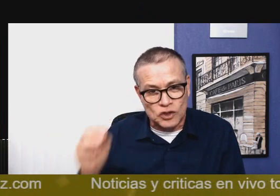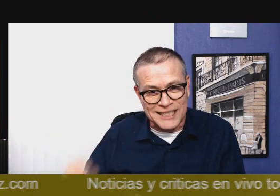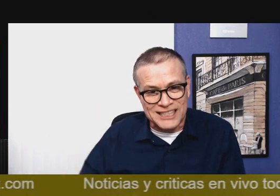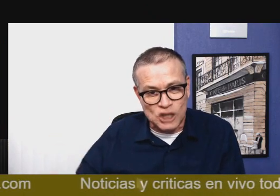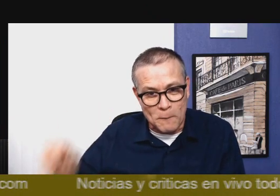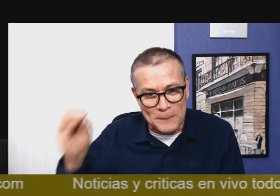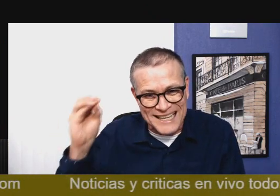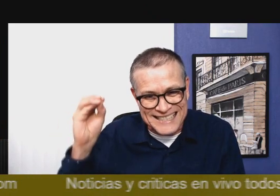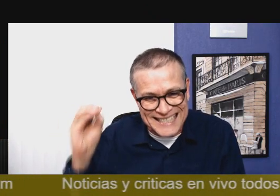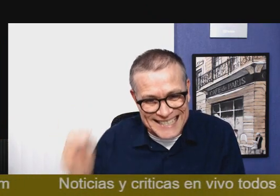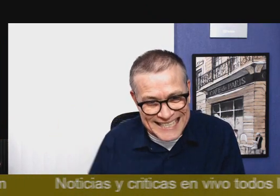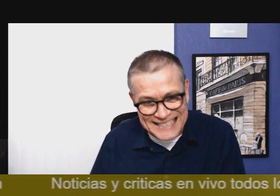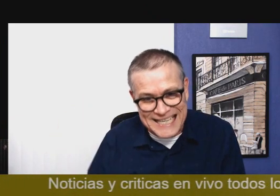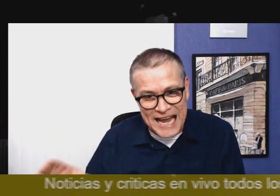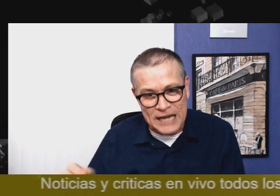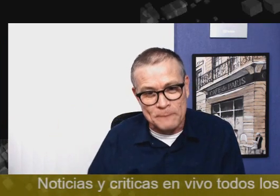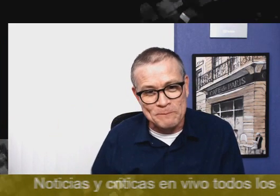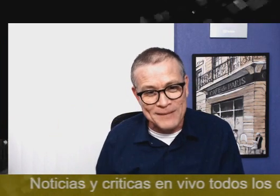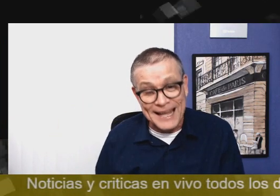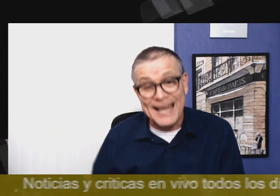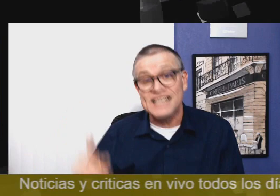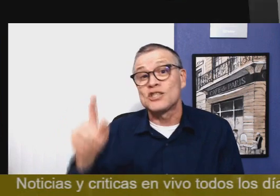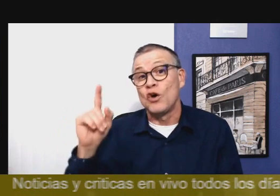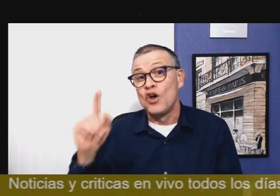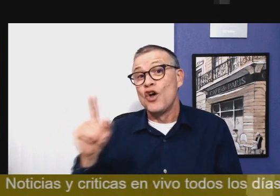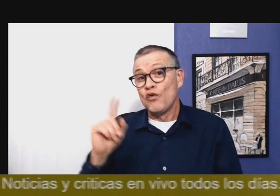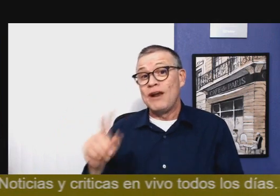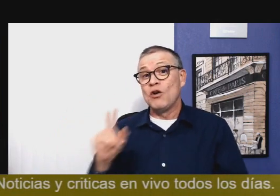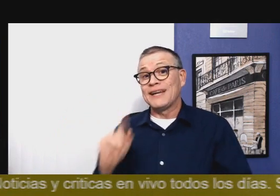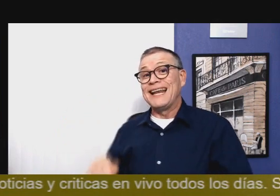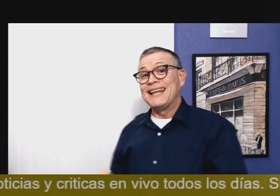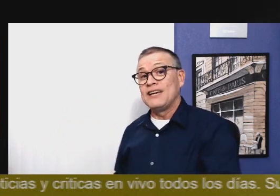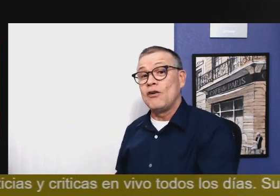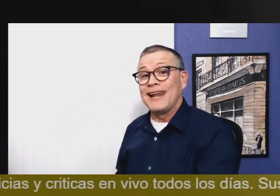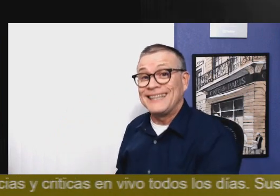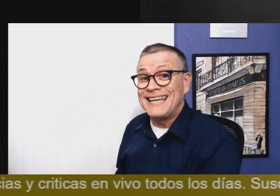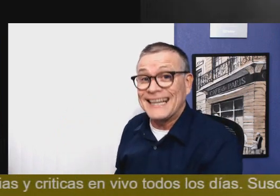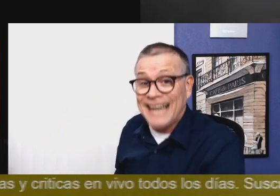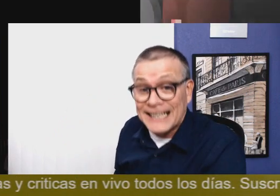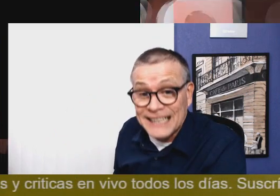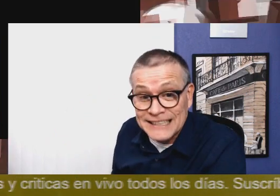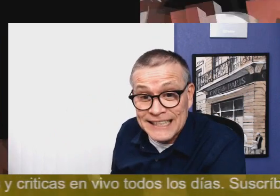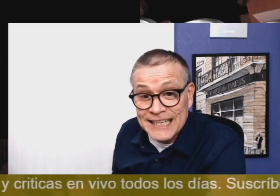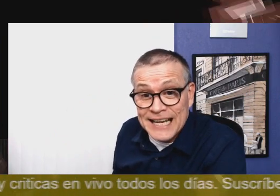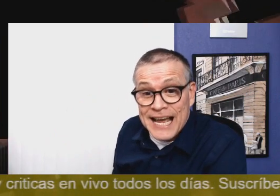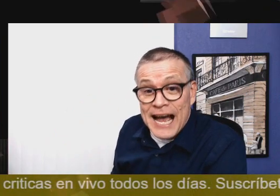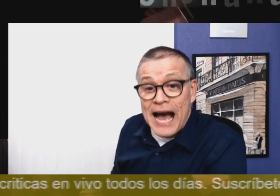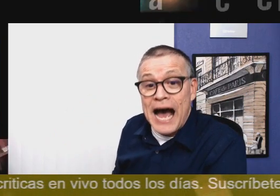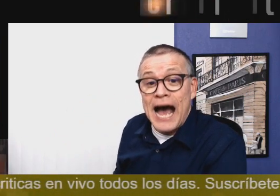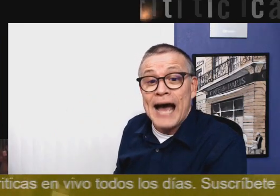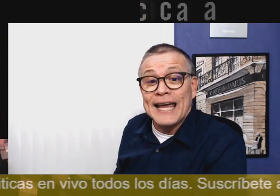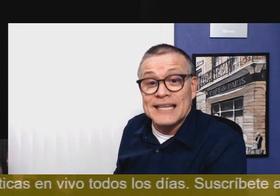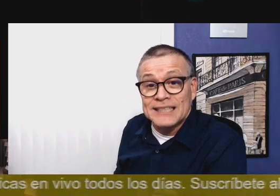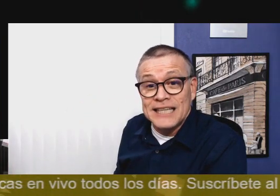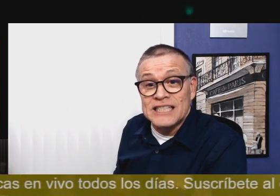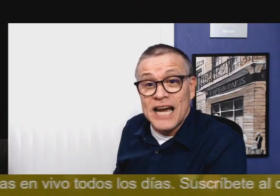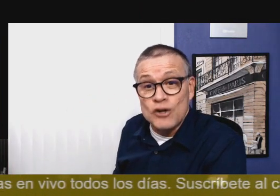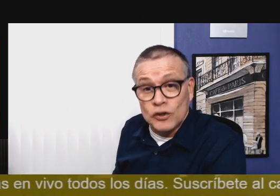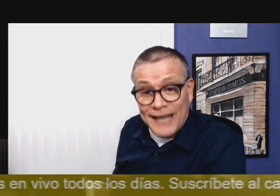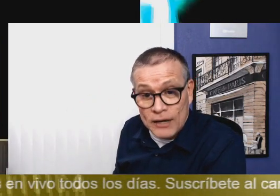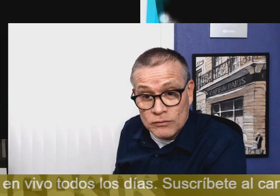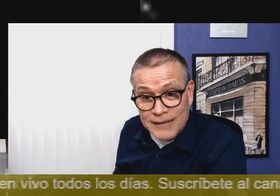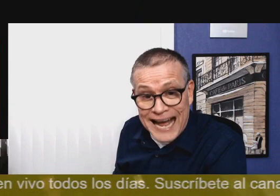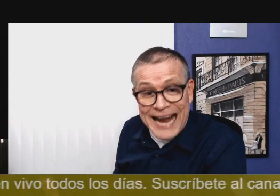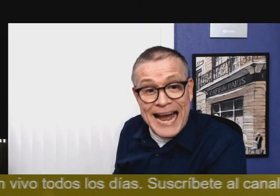la sucesión presidencial. Esto fue lo que le dijo la tía Tatis a este